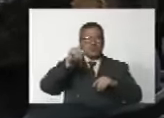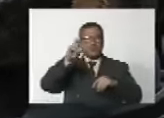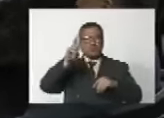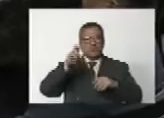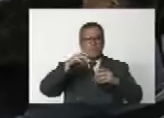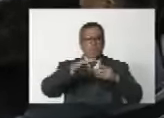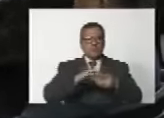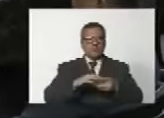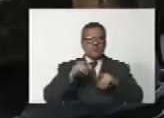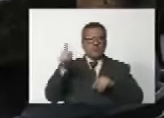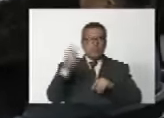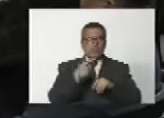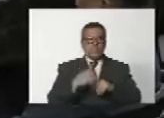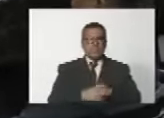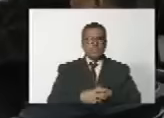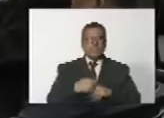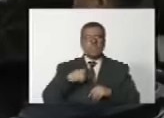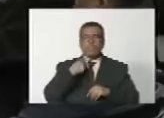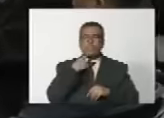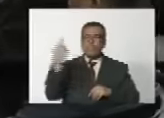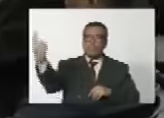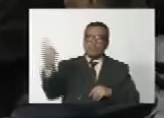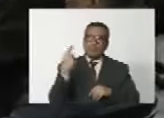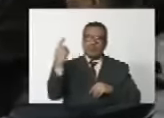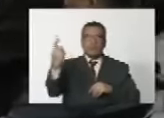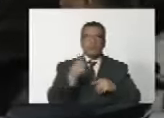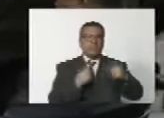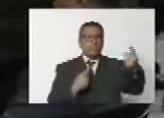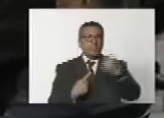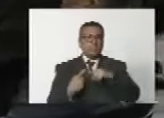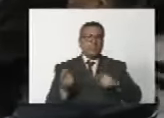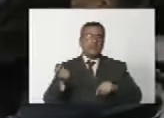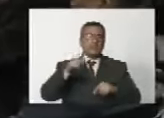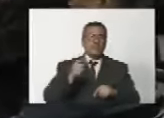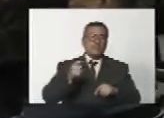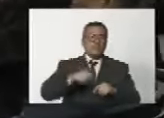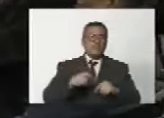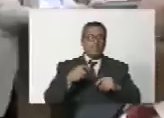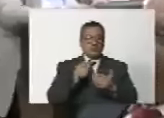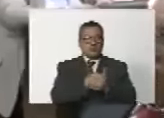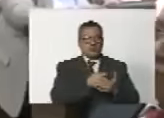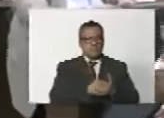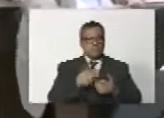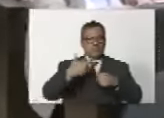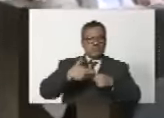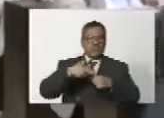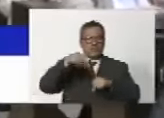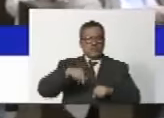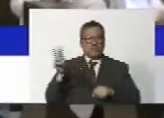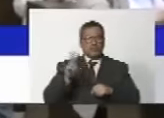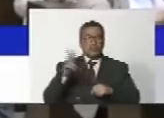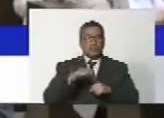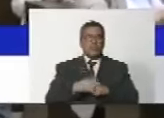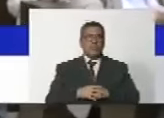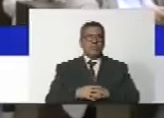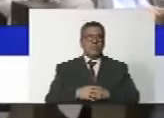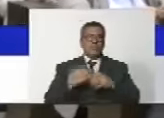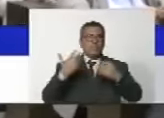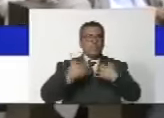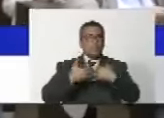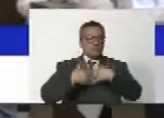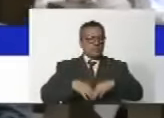socios, fíjense. Es decir, que vienen nuevos socios más a la inversión petrolera en Venezuela.